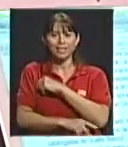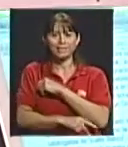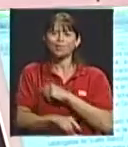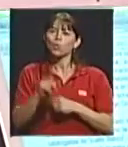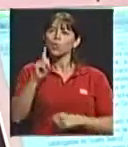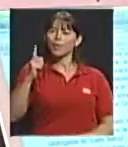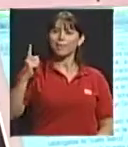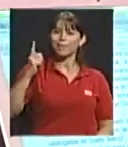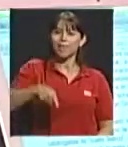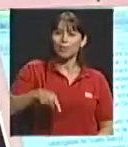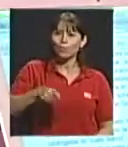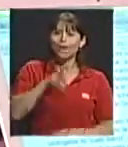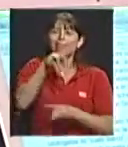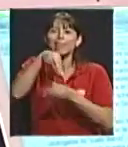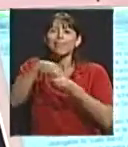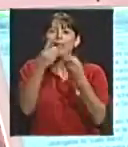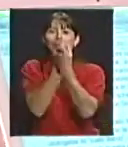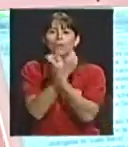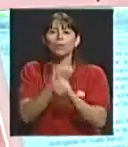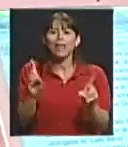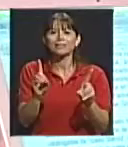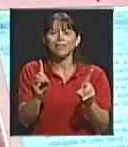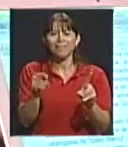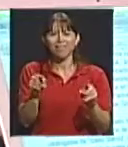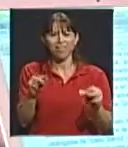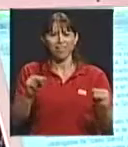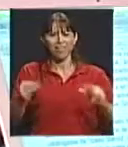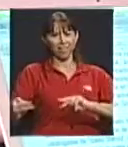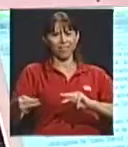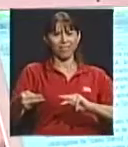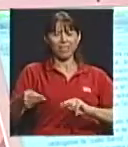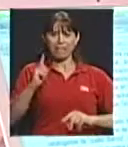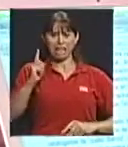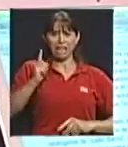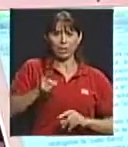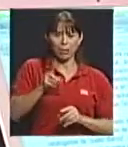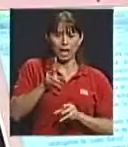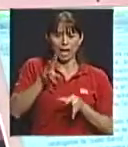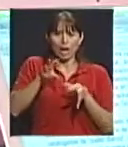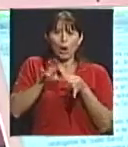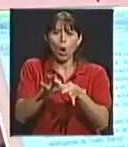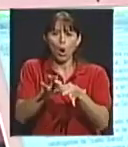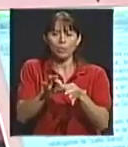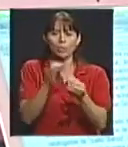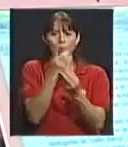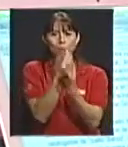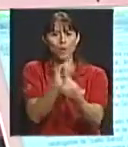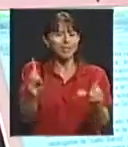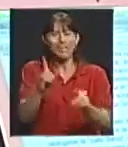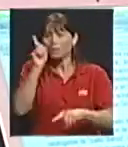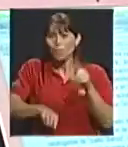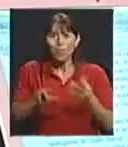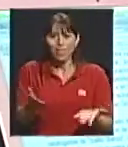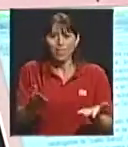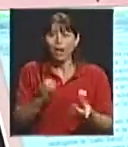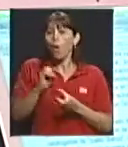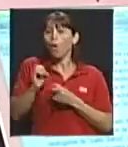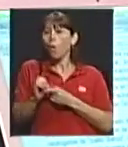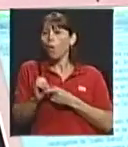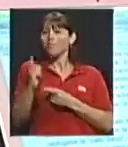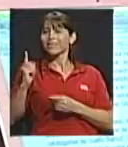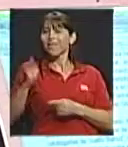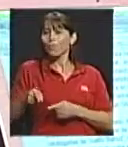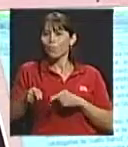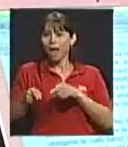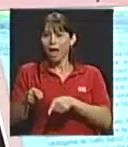dictadura en democracia que es lo más contradictorio No puede haber dictadura con democracia o hay dictadura y esto eh